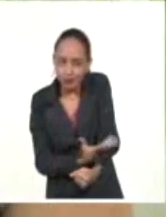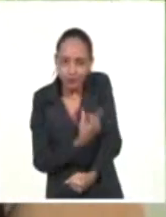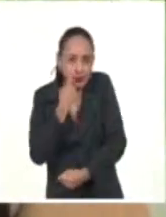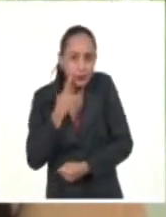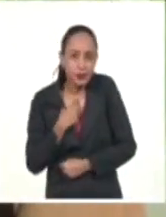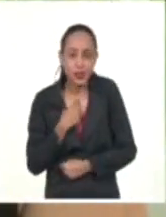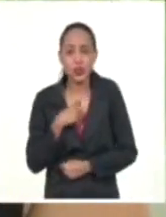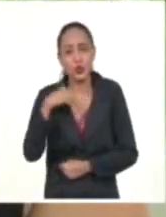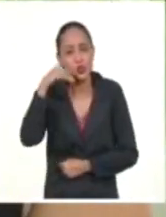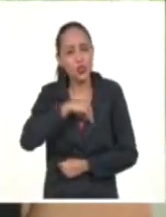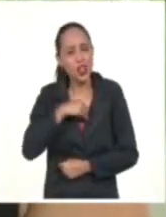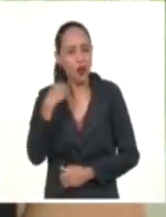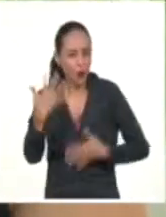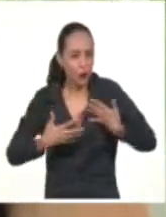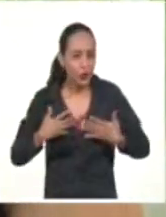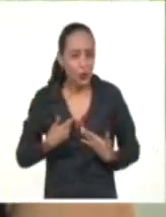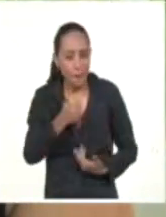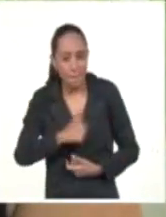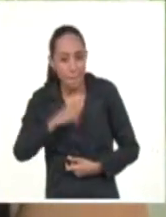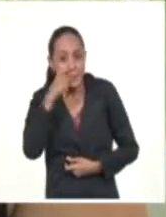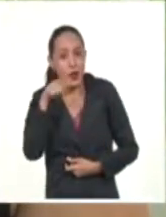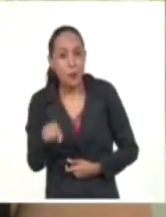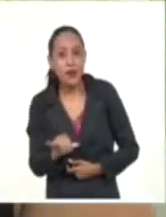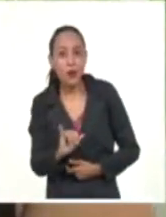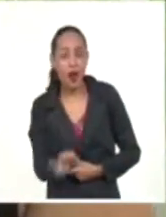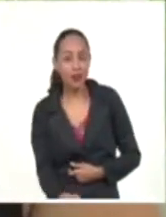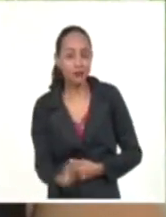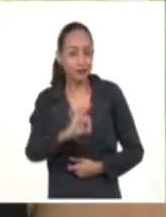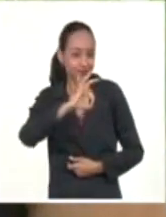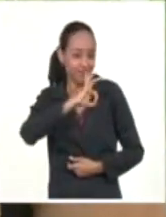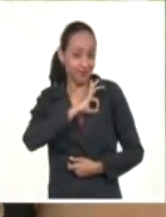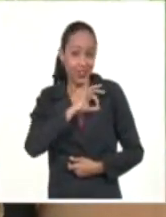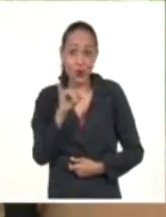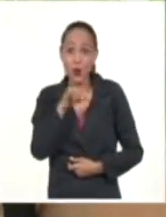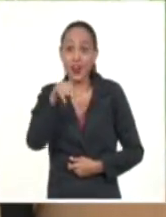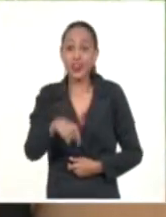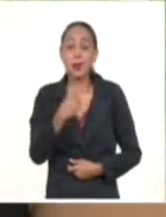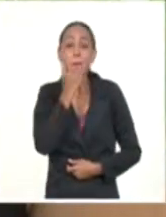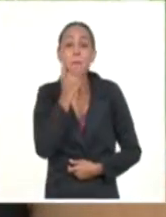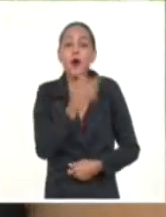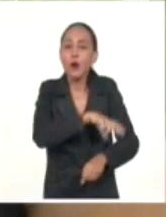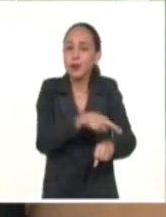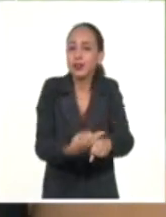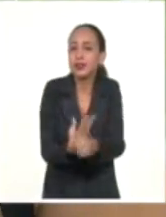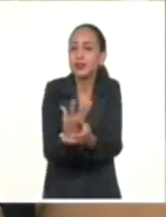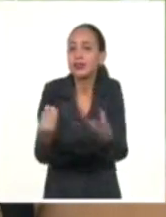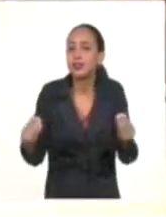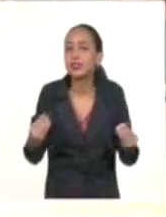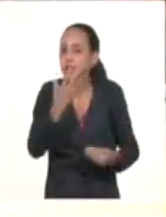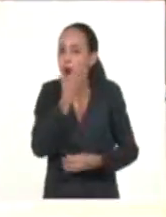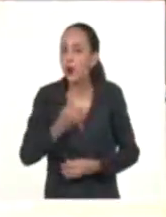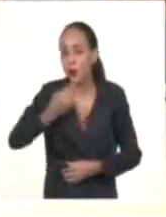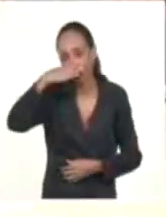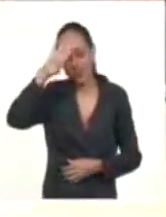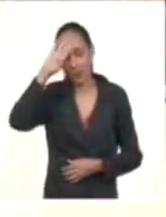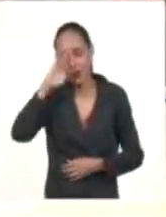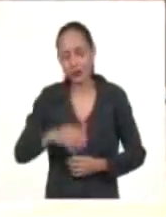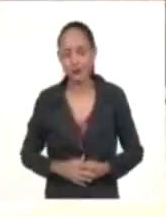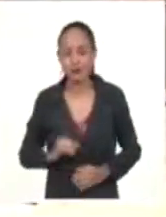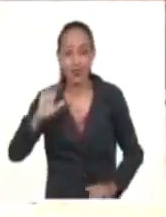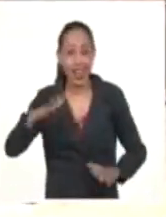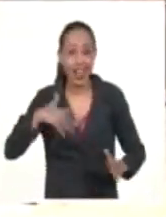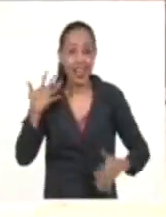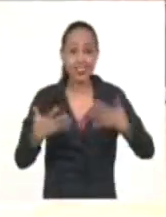tuyo reciba una medalla así como esta, y más en representación de tantos jóvenes de Cuba. La ceremonia